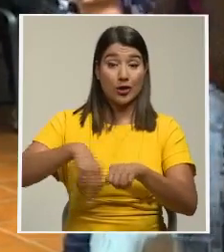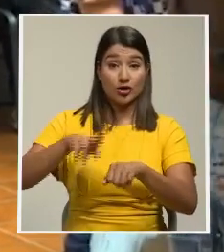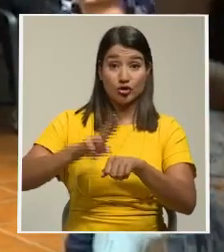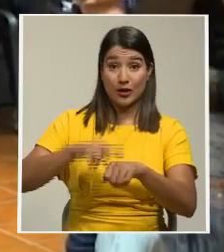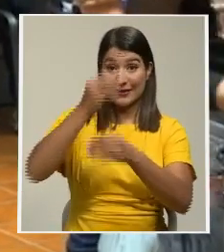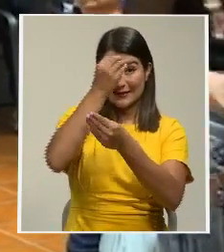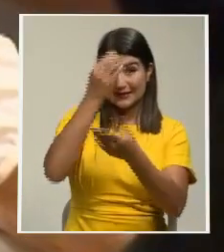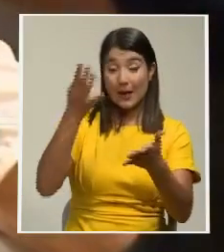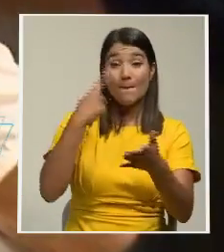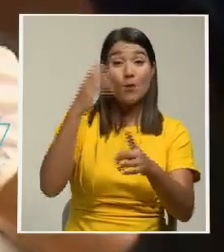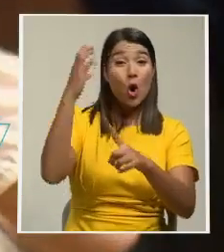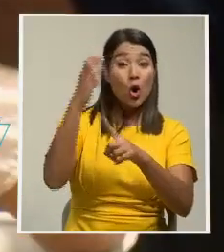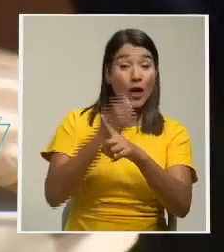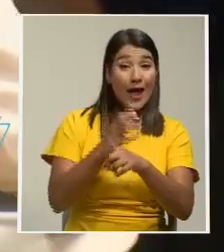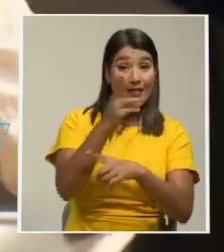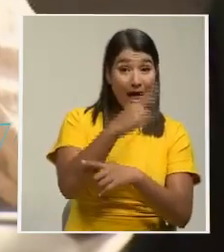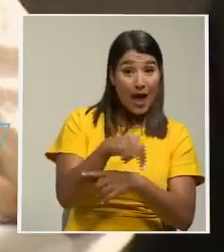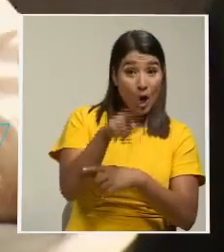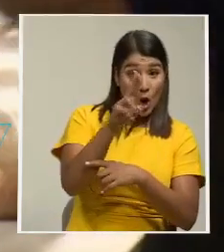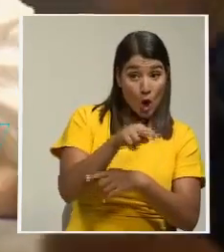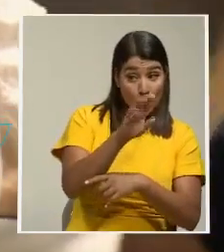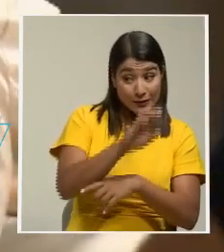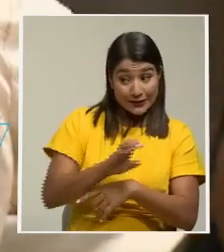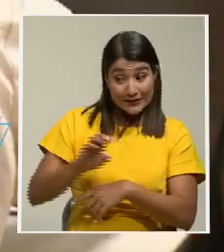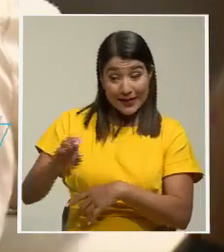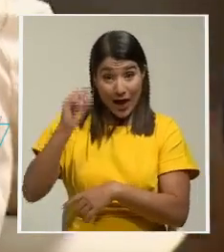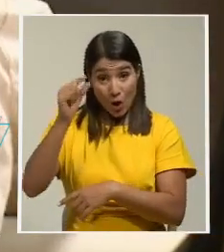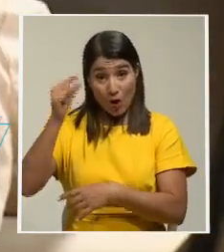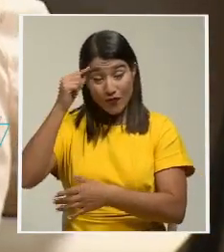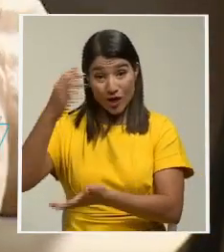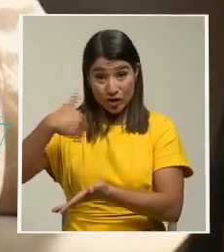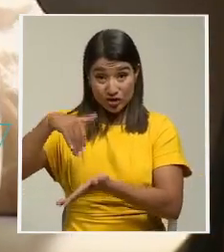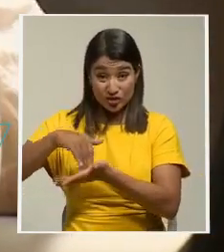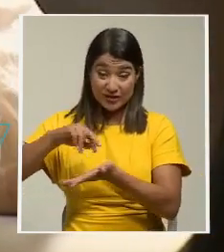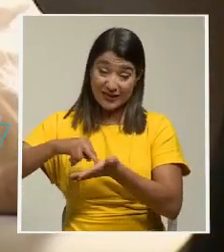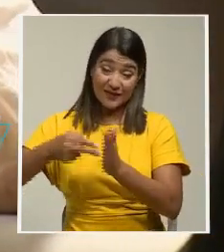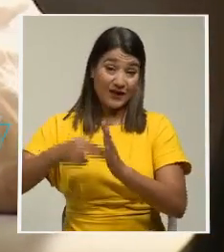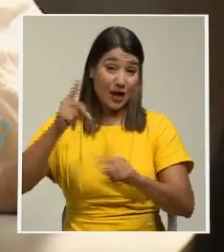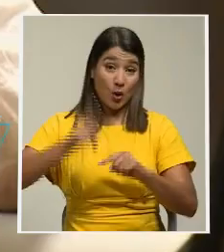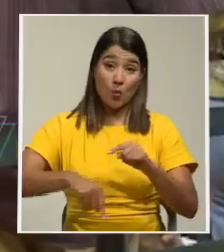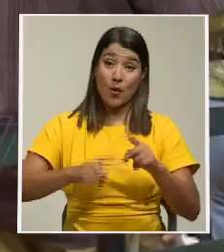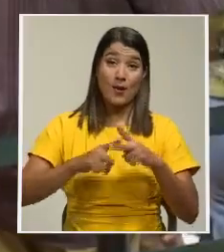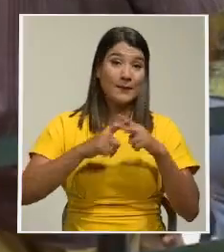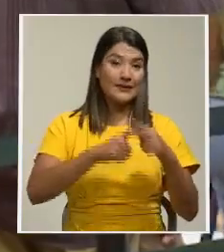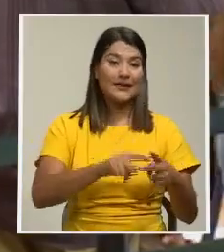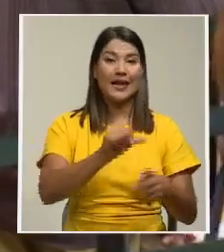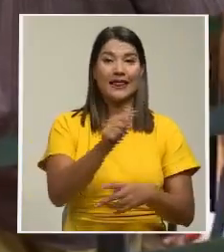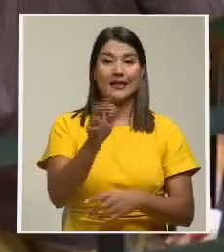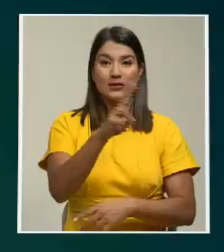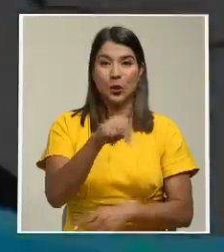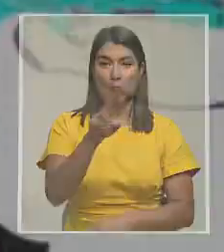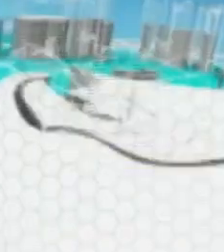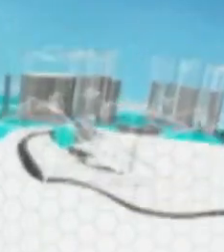que por cada colón que trasladaría al gobierno central, dejaría de prestar alrededor de 10 colones.